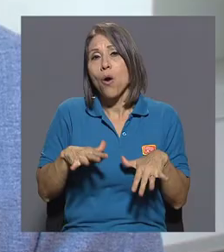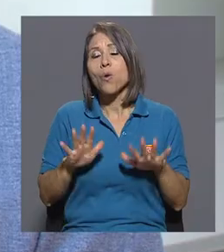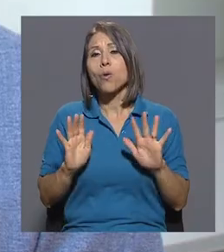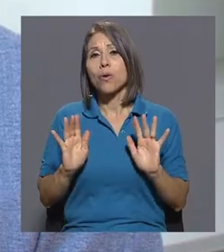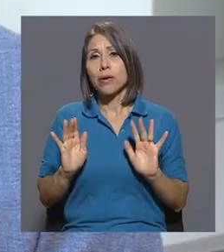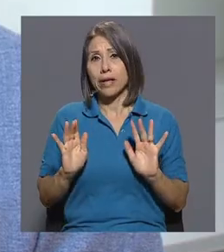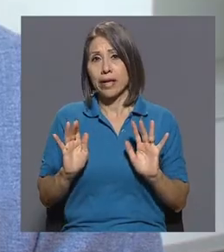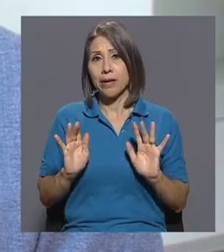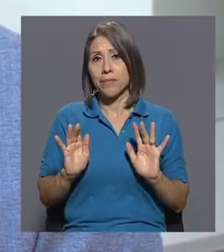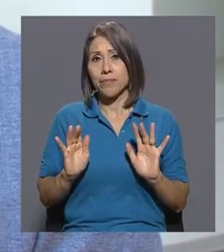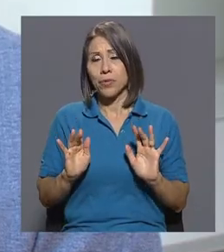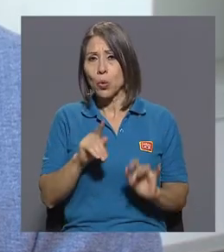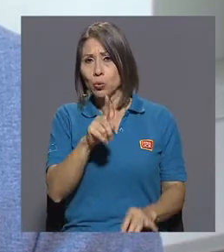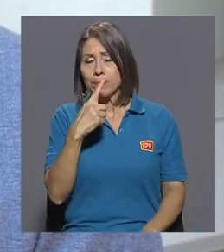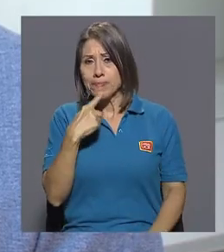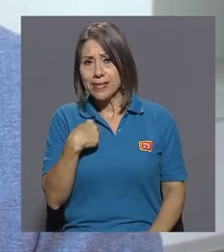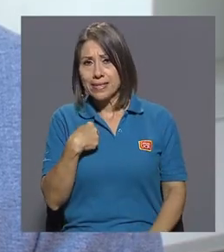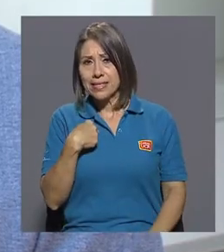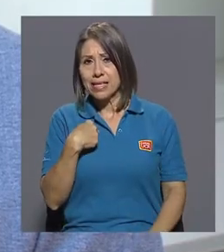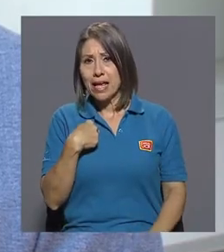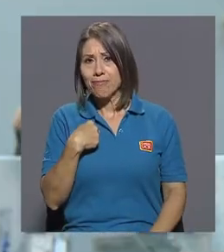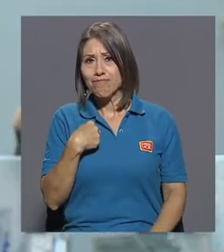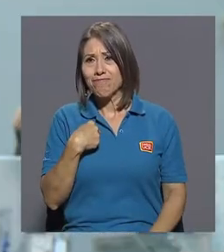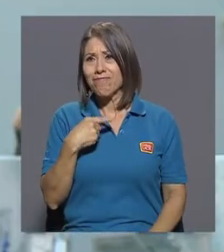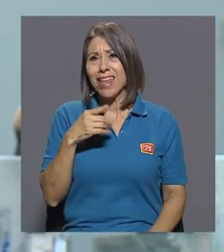usted me decía que era un mundo muy superficial.